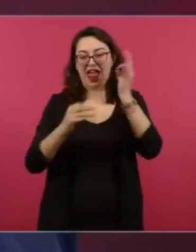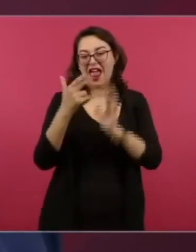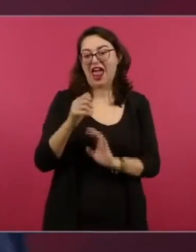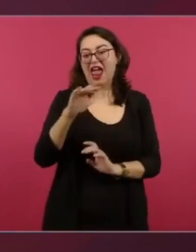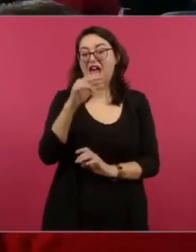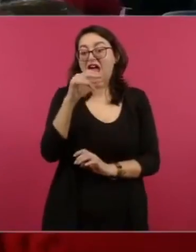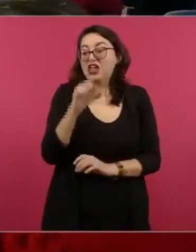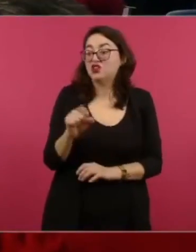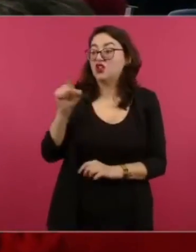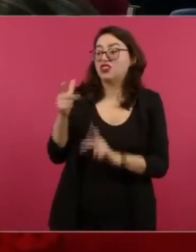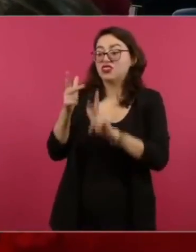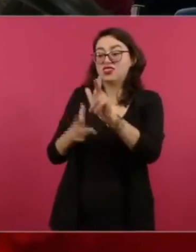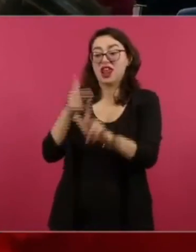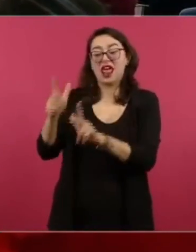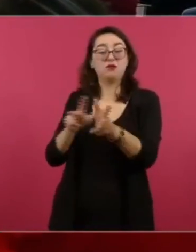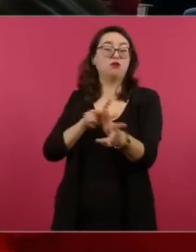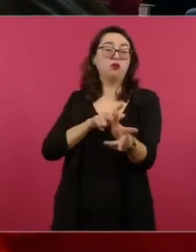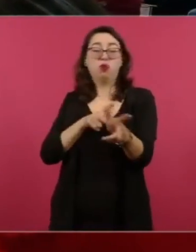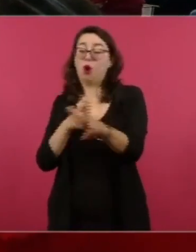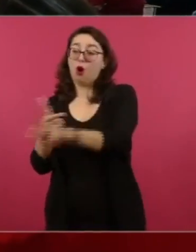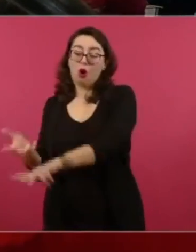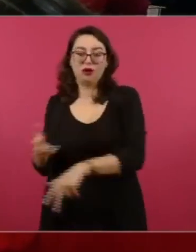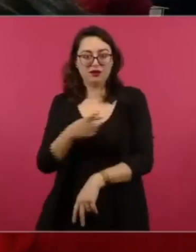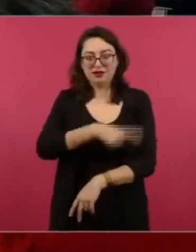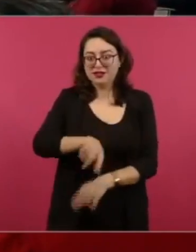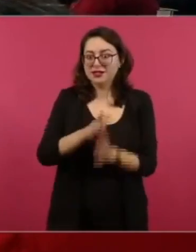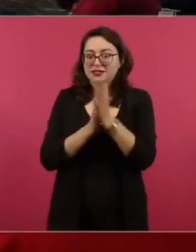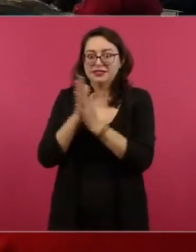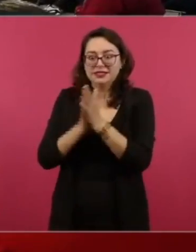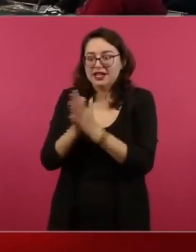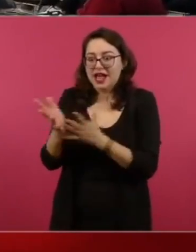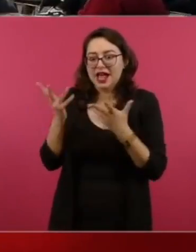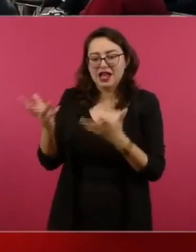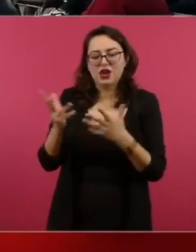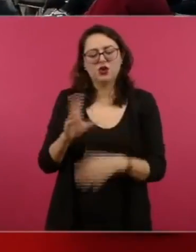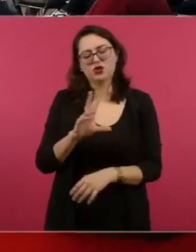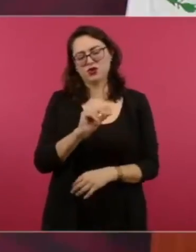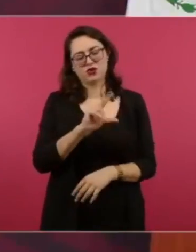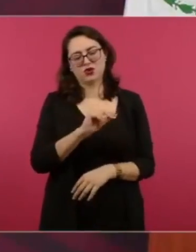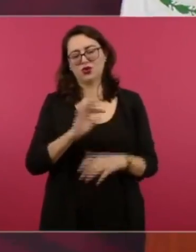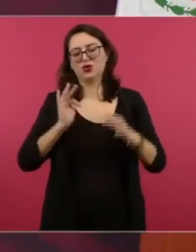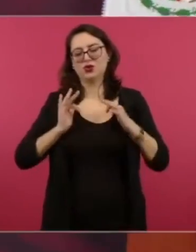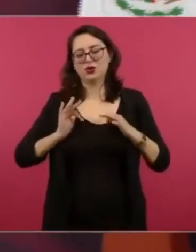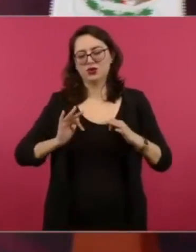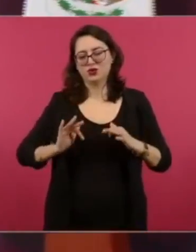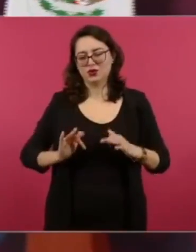Se descarriló el Tren Maya. No, despacio, despacio. Ahí vamos, poco a poco.